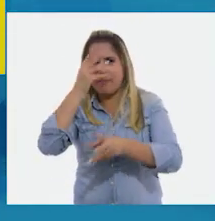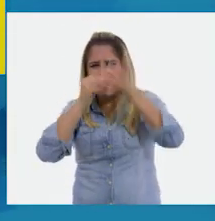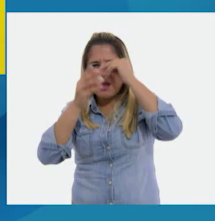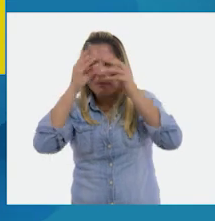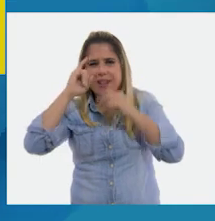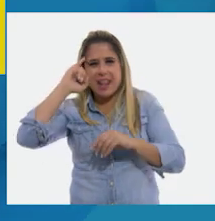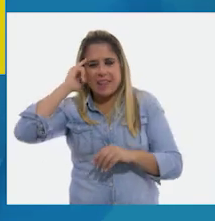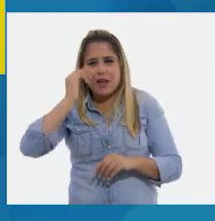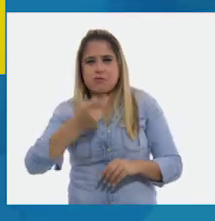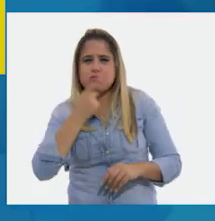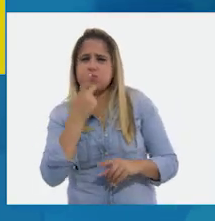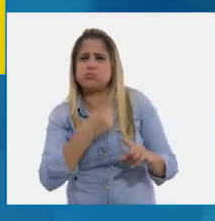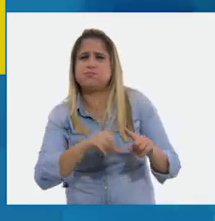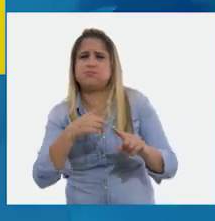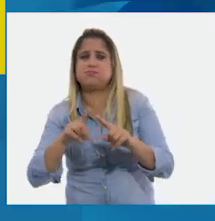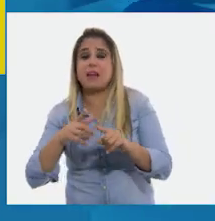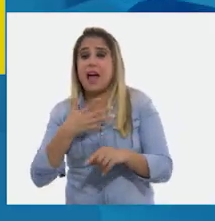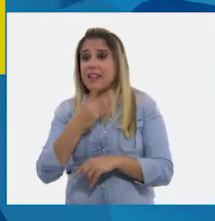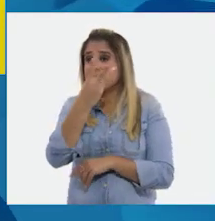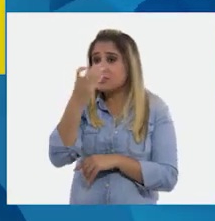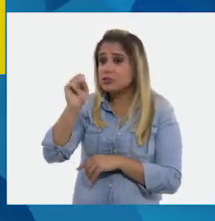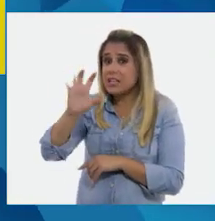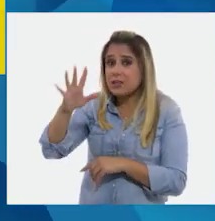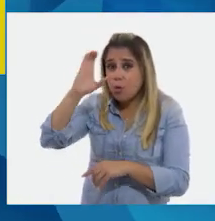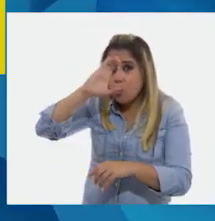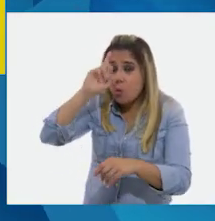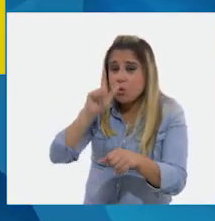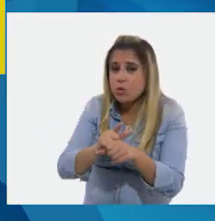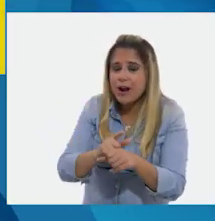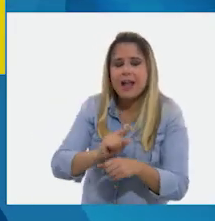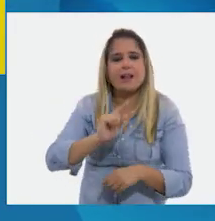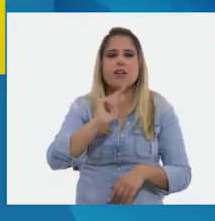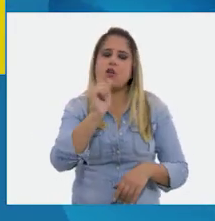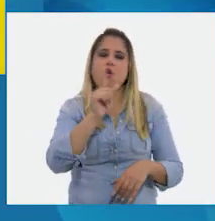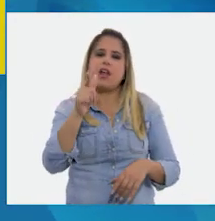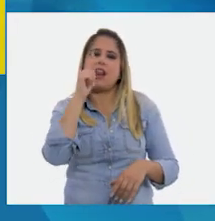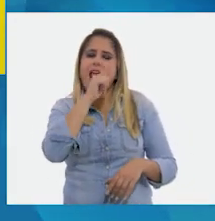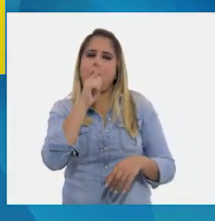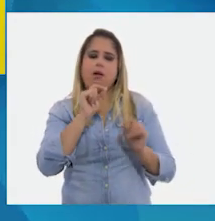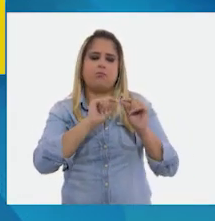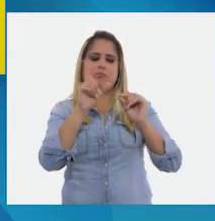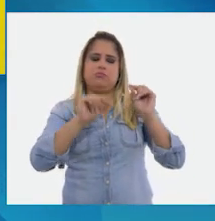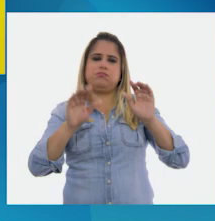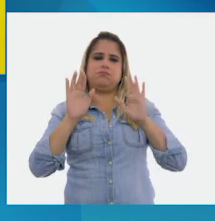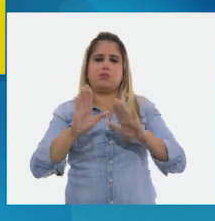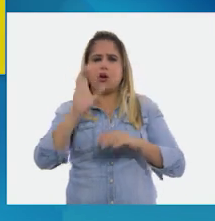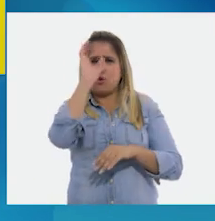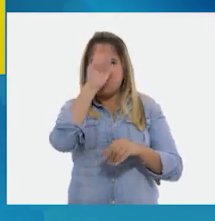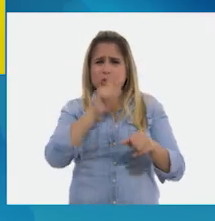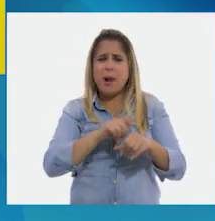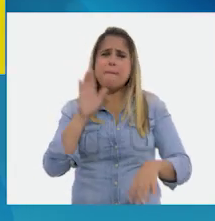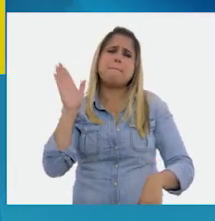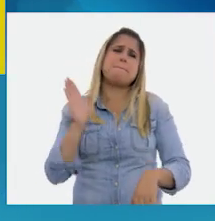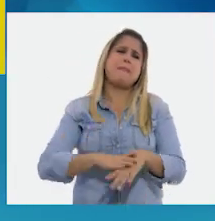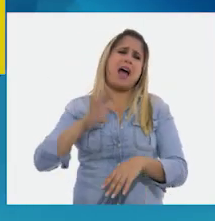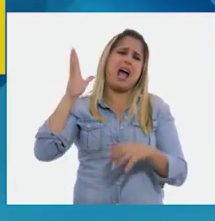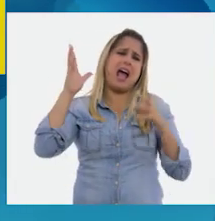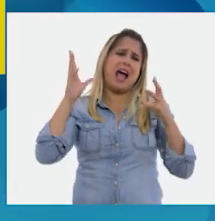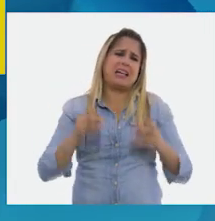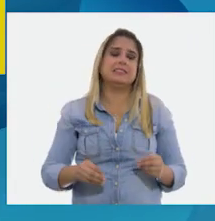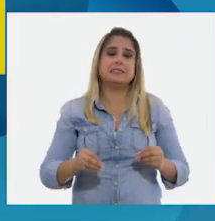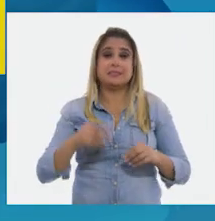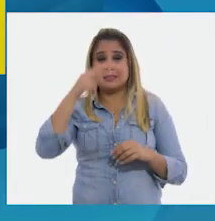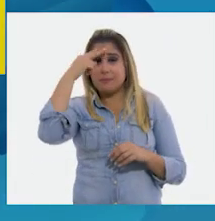hay 365 culturas? No, esas son lenguas nacionales. Culturas hay muchas más. En